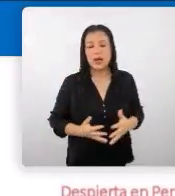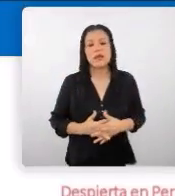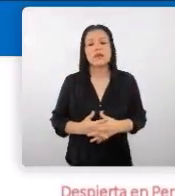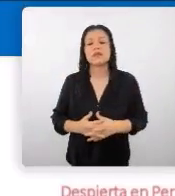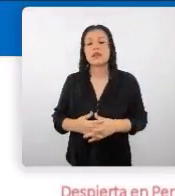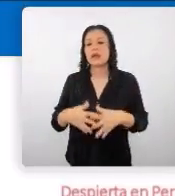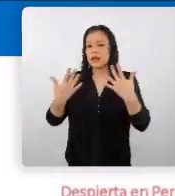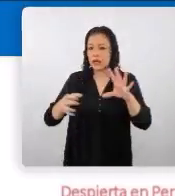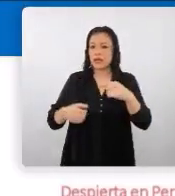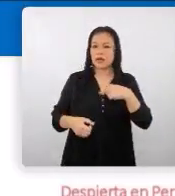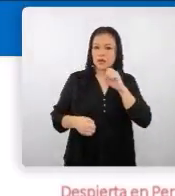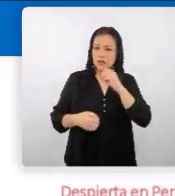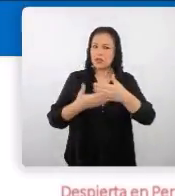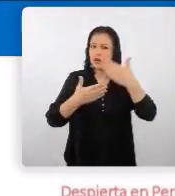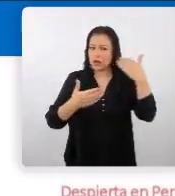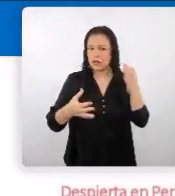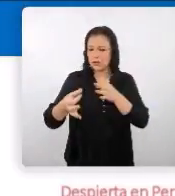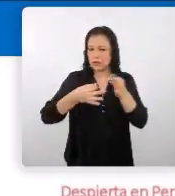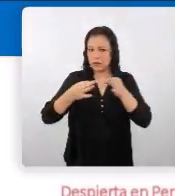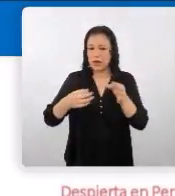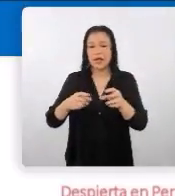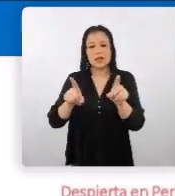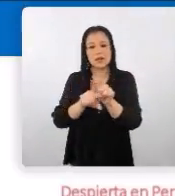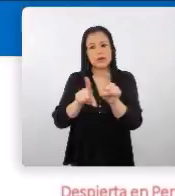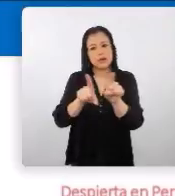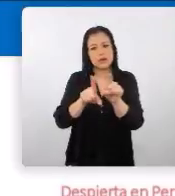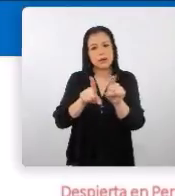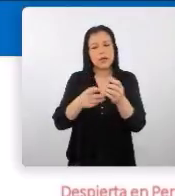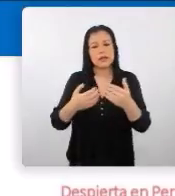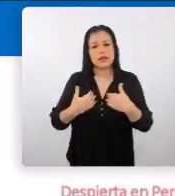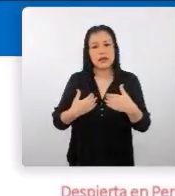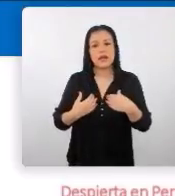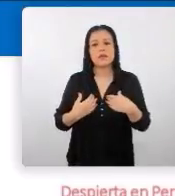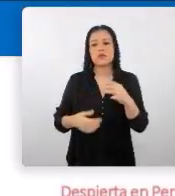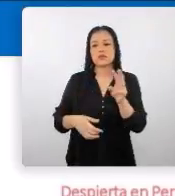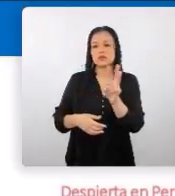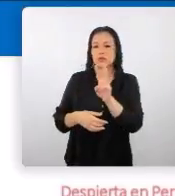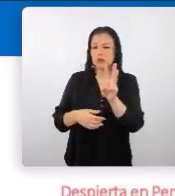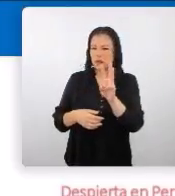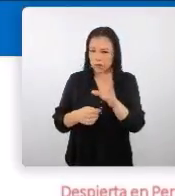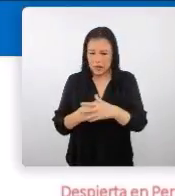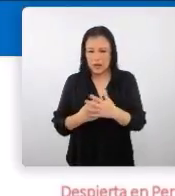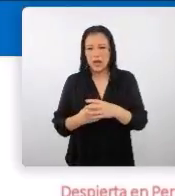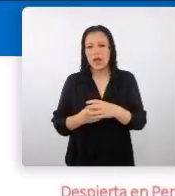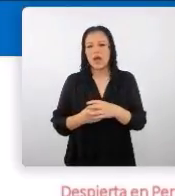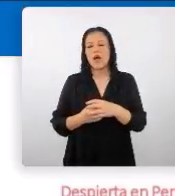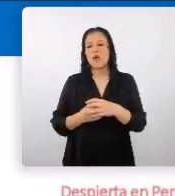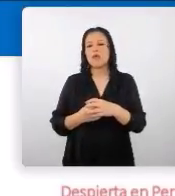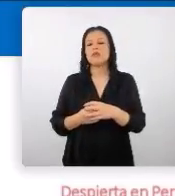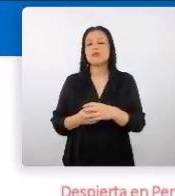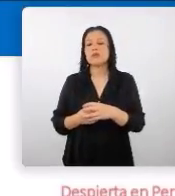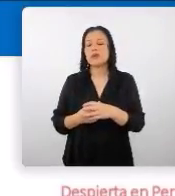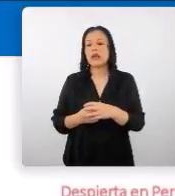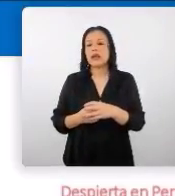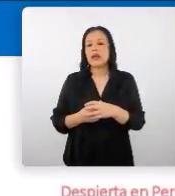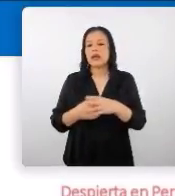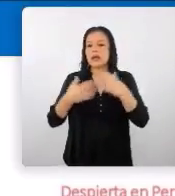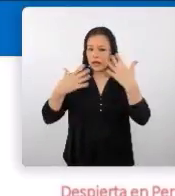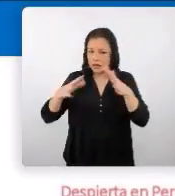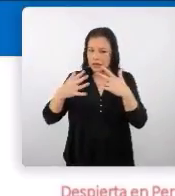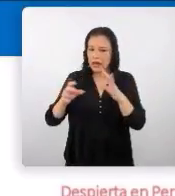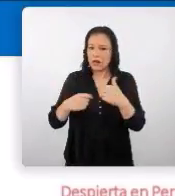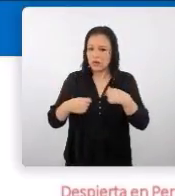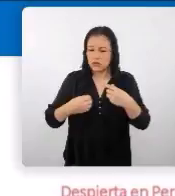ya había mencionado anteriormente. Y a su vez tenemos una página de aterrizaje o un landing page en la cual ya estamos